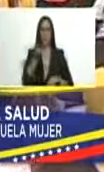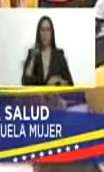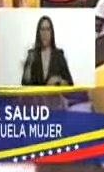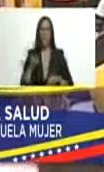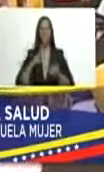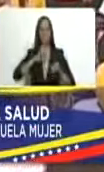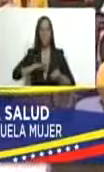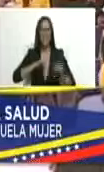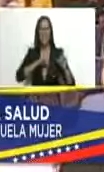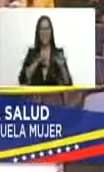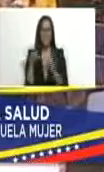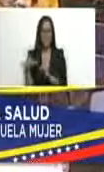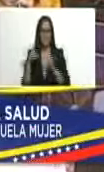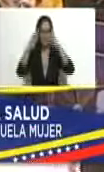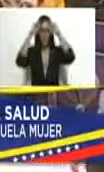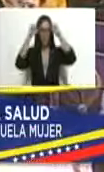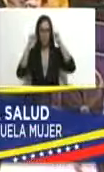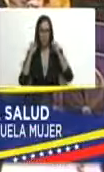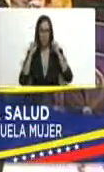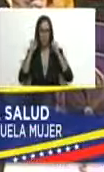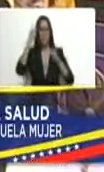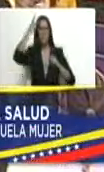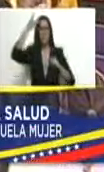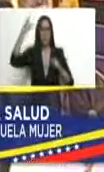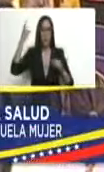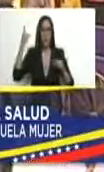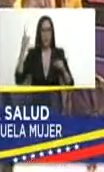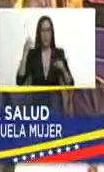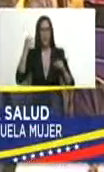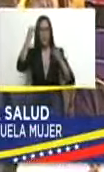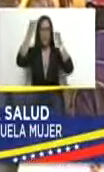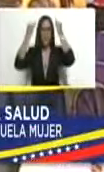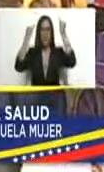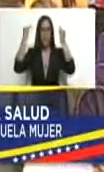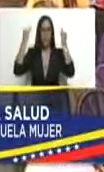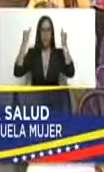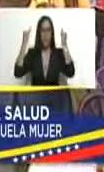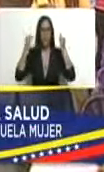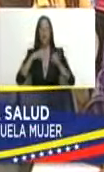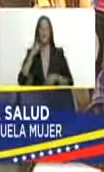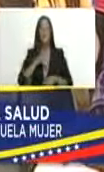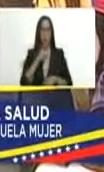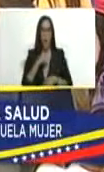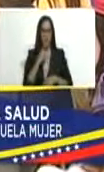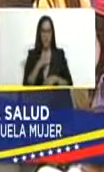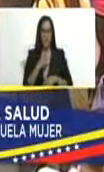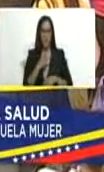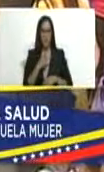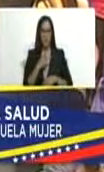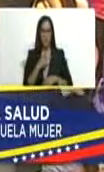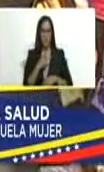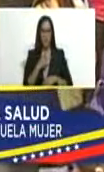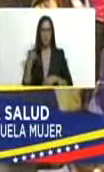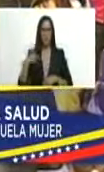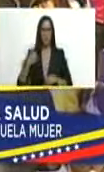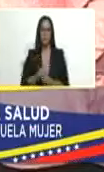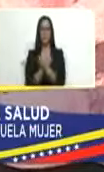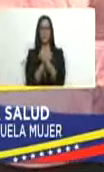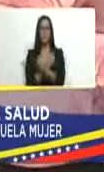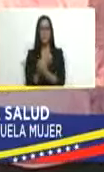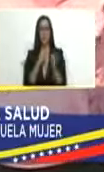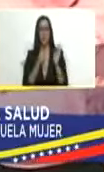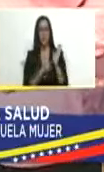preparadas profesionalmente, psicológicamente, ideológicamente, políticamente, y tienen el amor